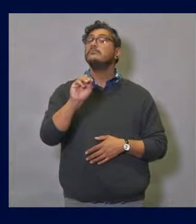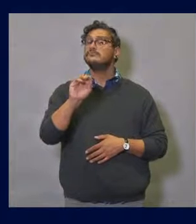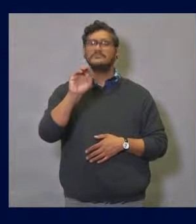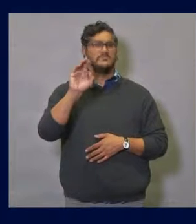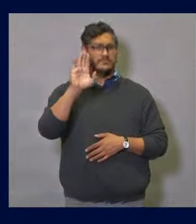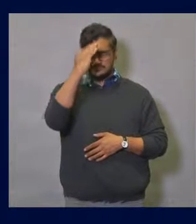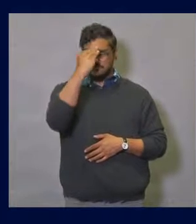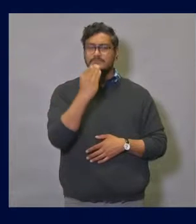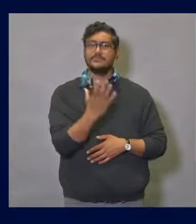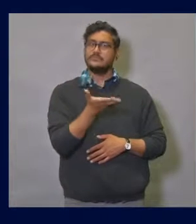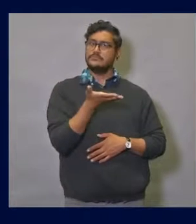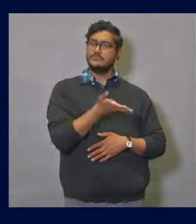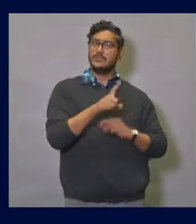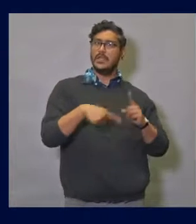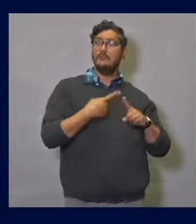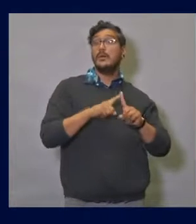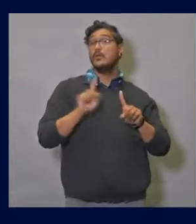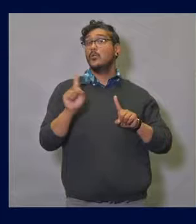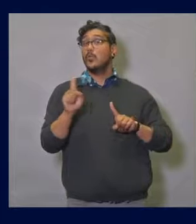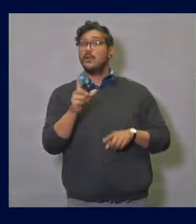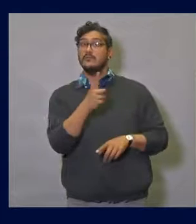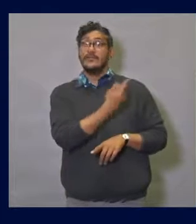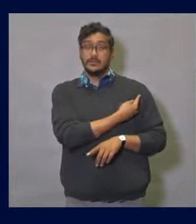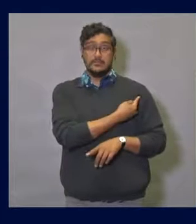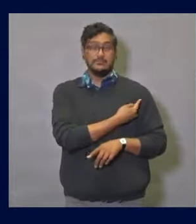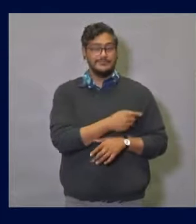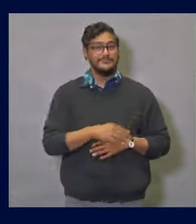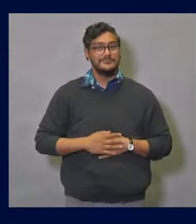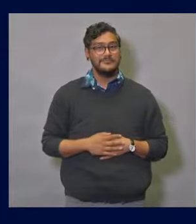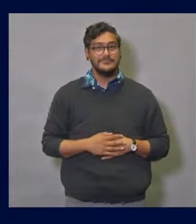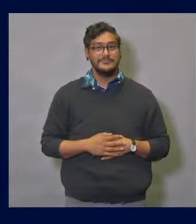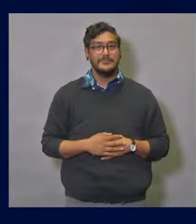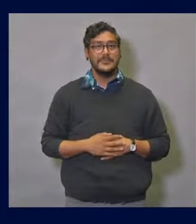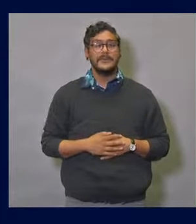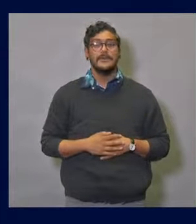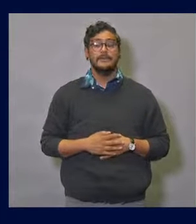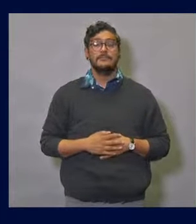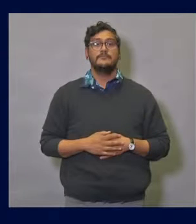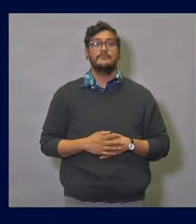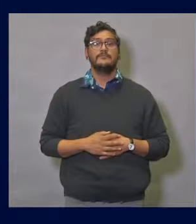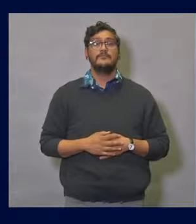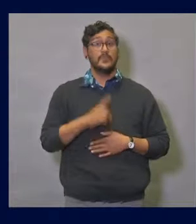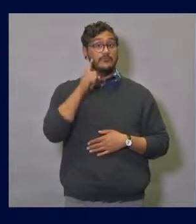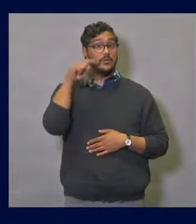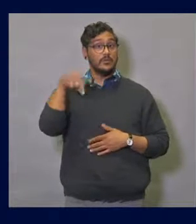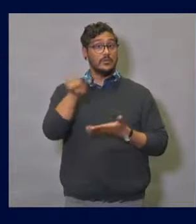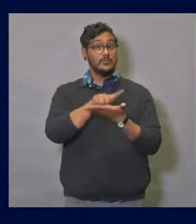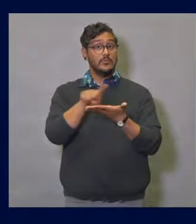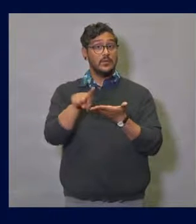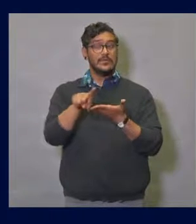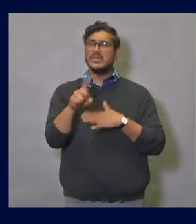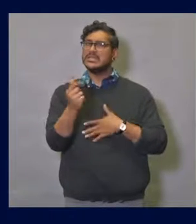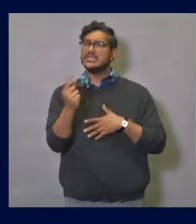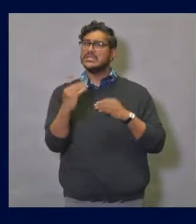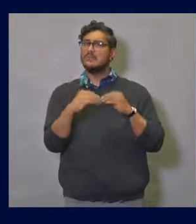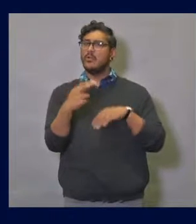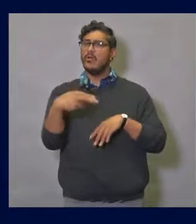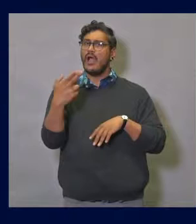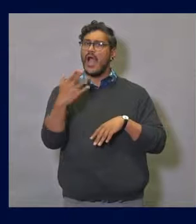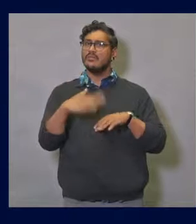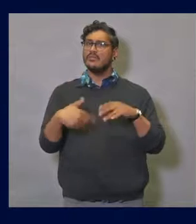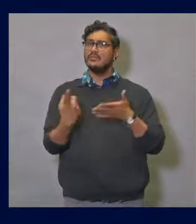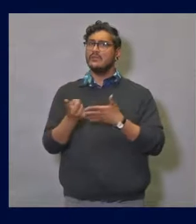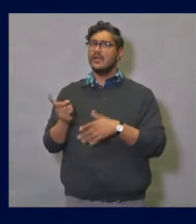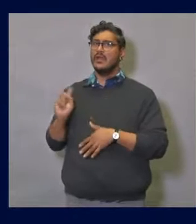los centros de vacunación que ofrecen vacunas. Nuestra asignación para esta semana es un poco más alta que la de la